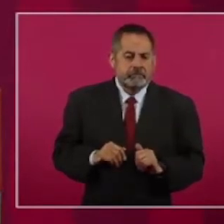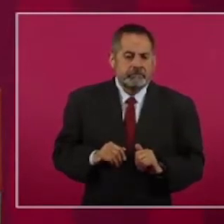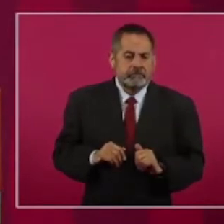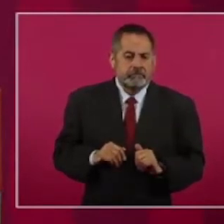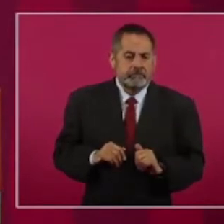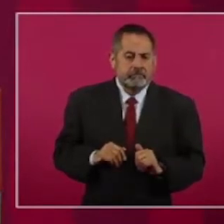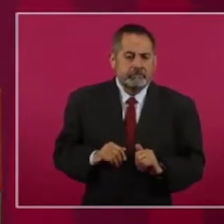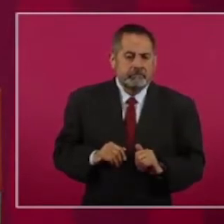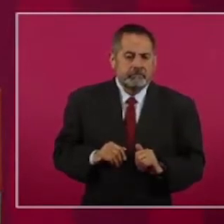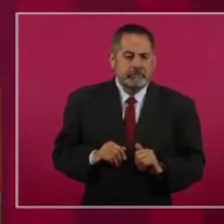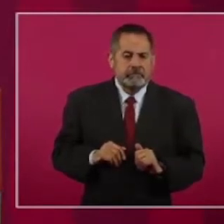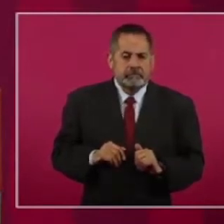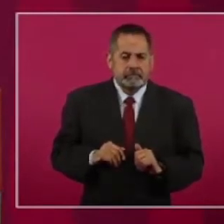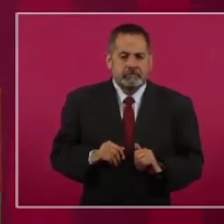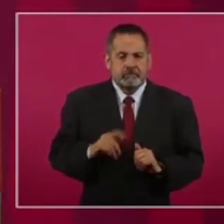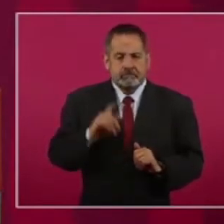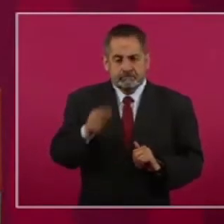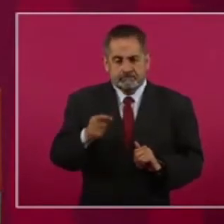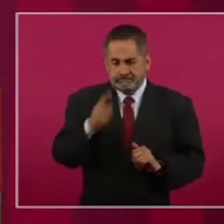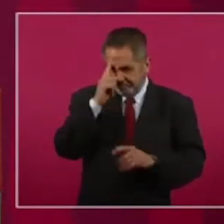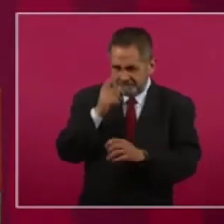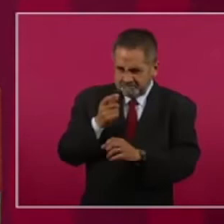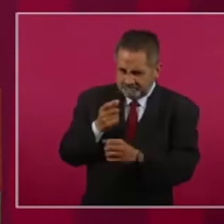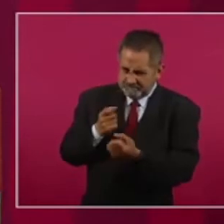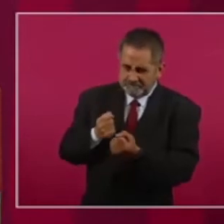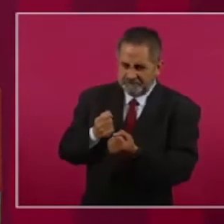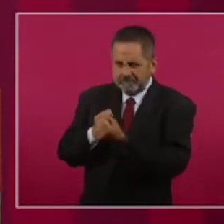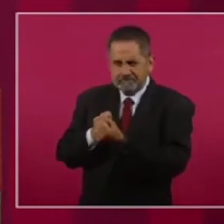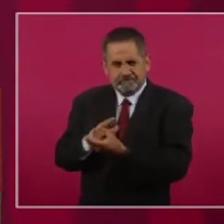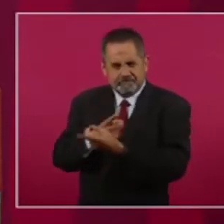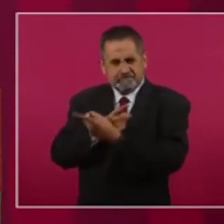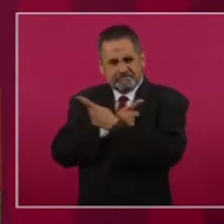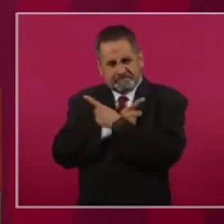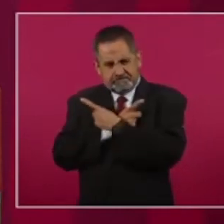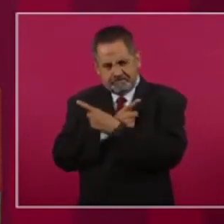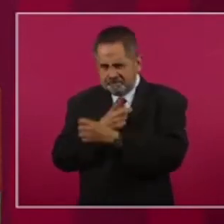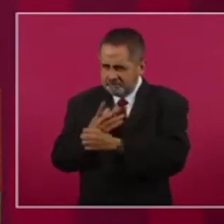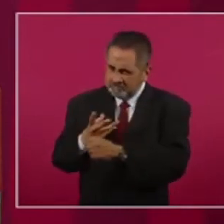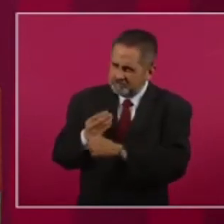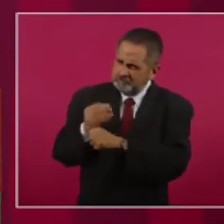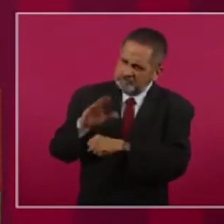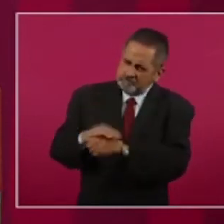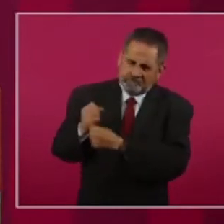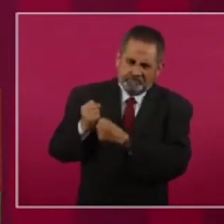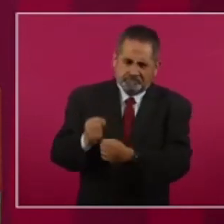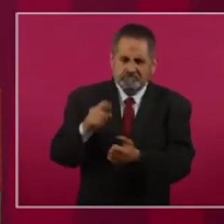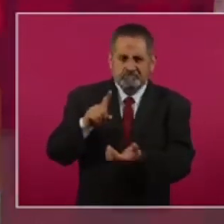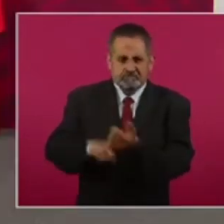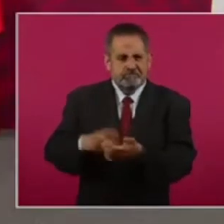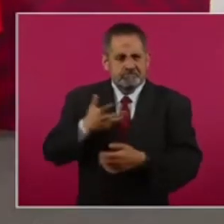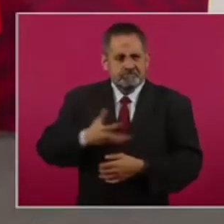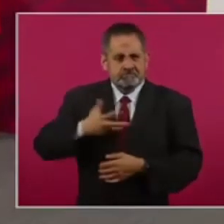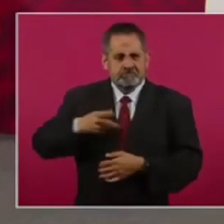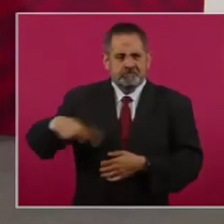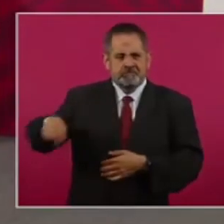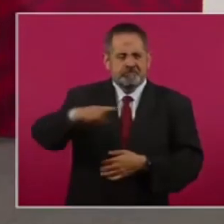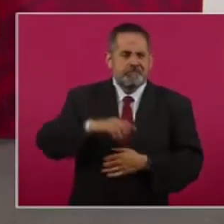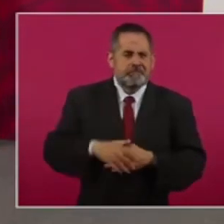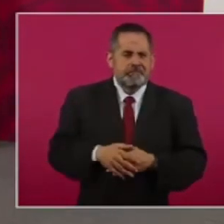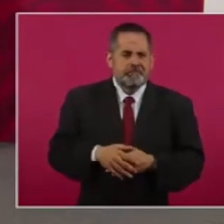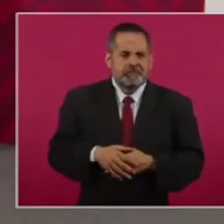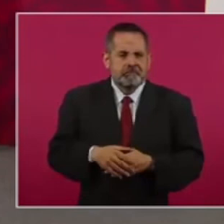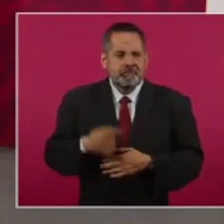o mejor dicho, fortalecer los valores que ya existen en nuestro pueblo. Nosotros no